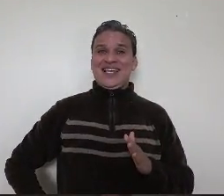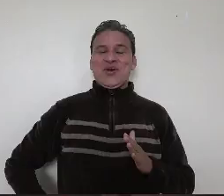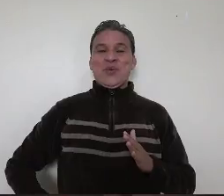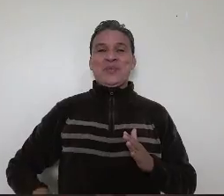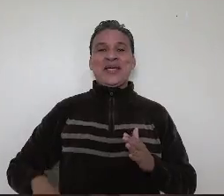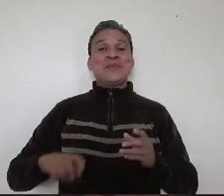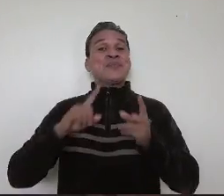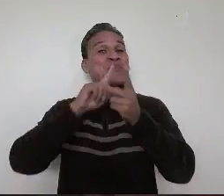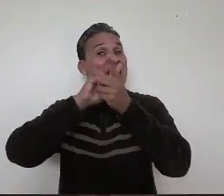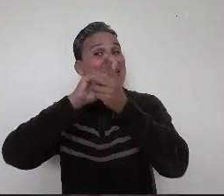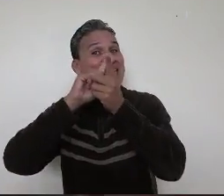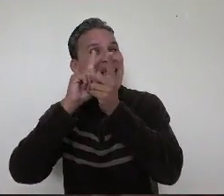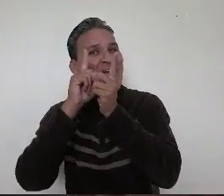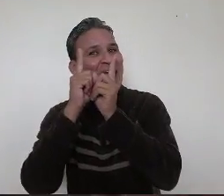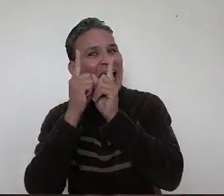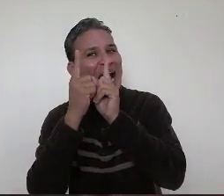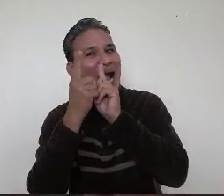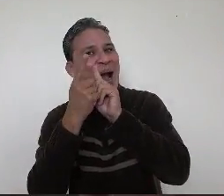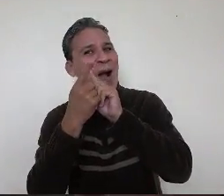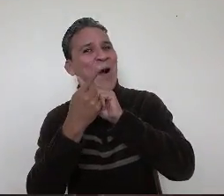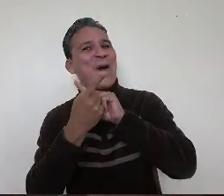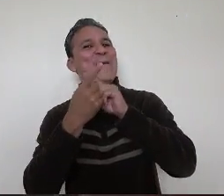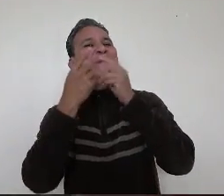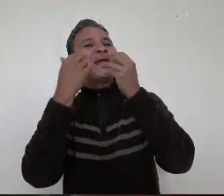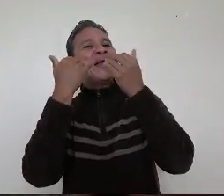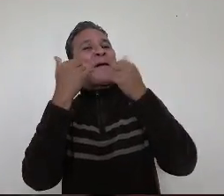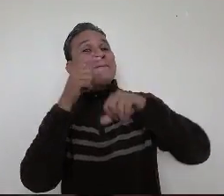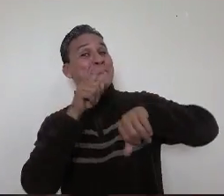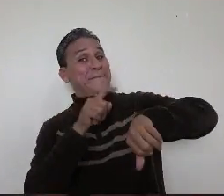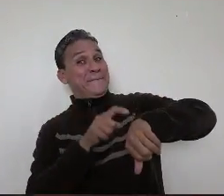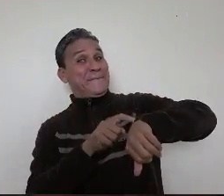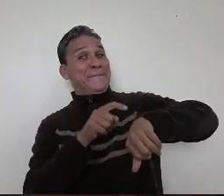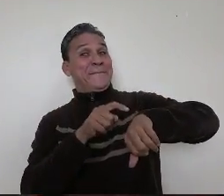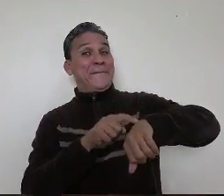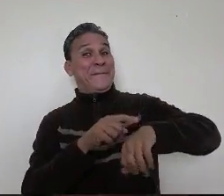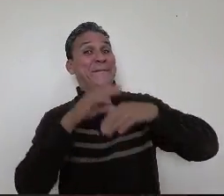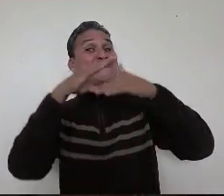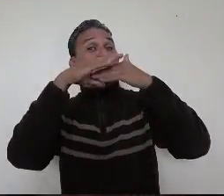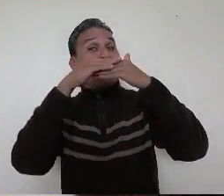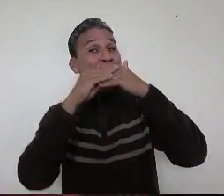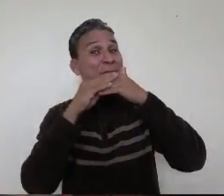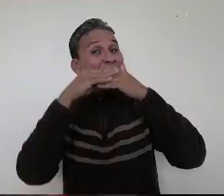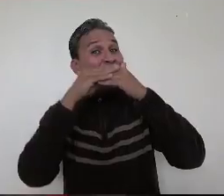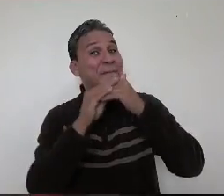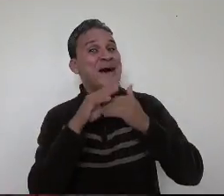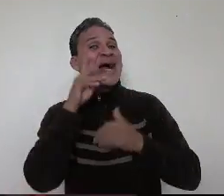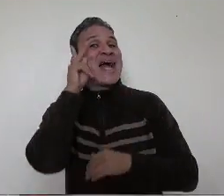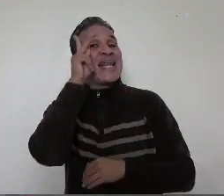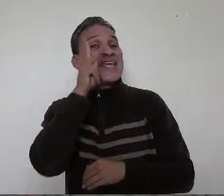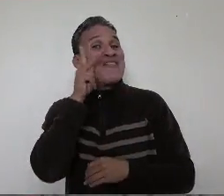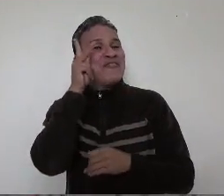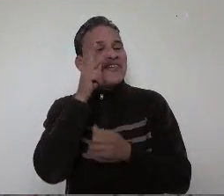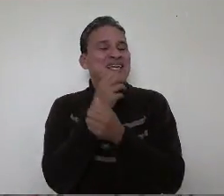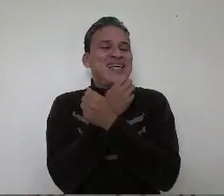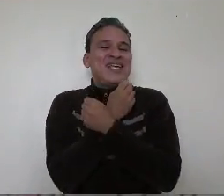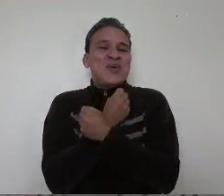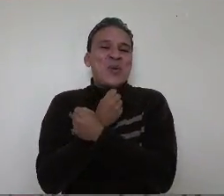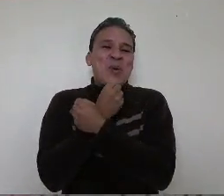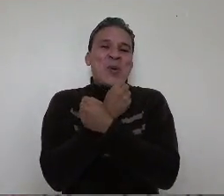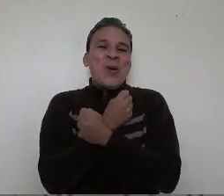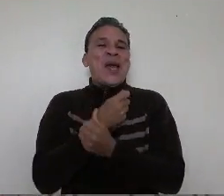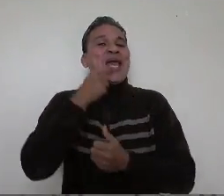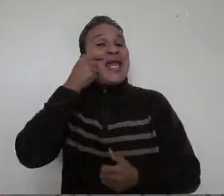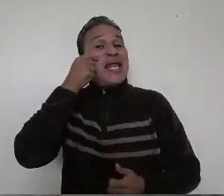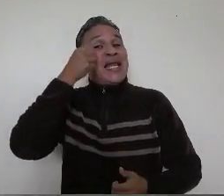Se convierten ahora en pan y vino de amor, en el